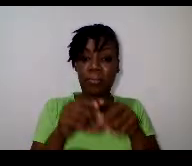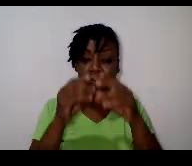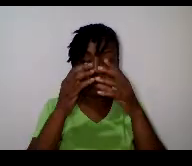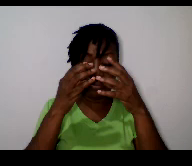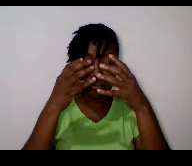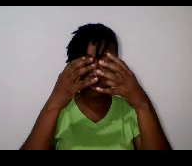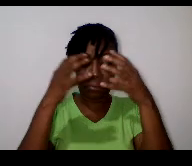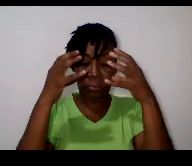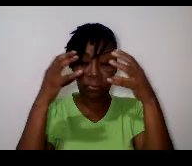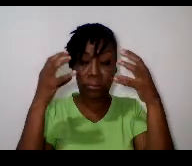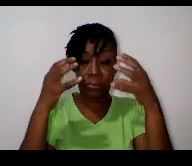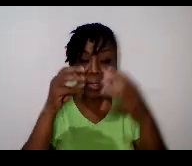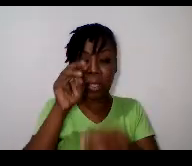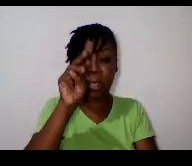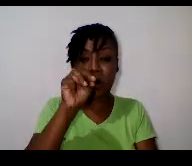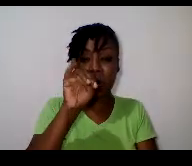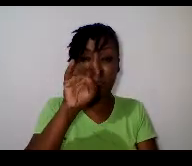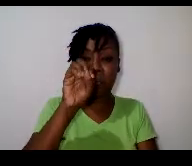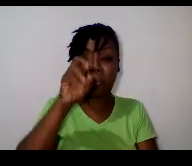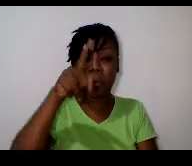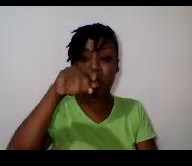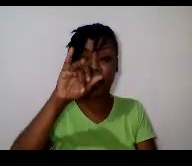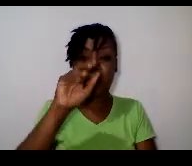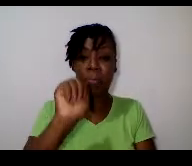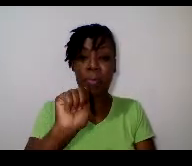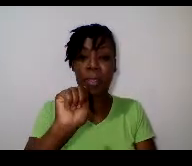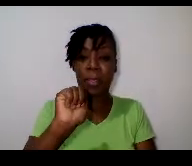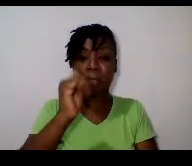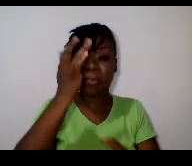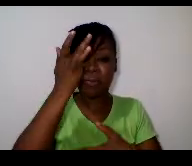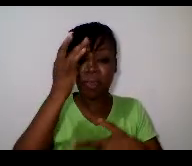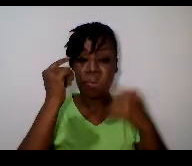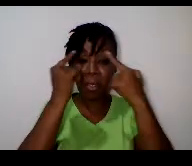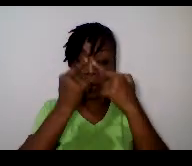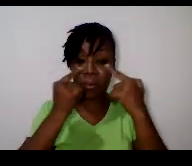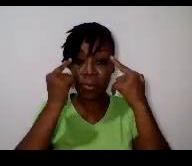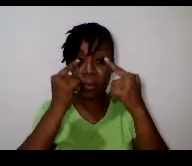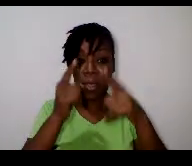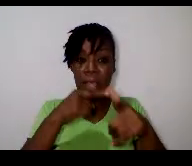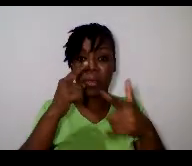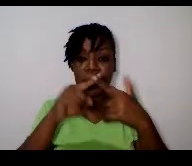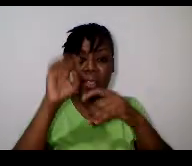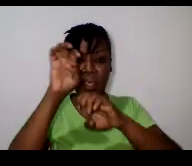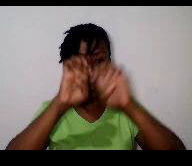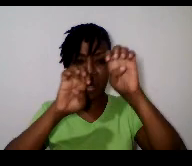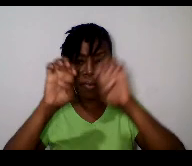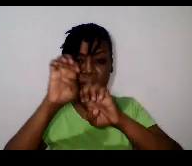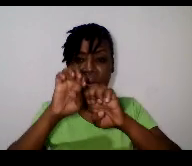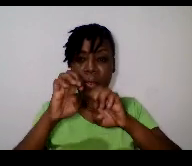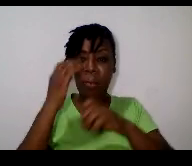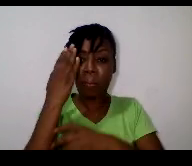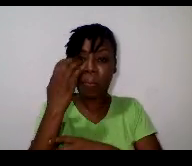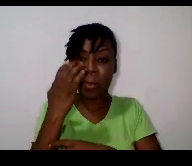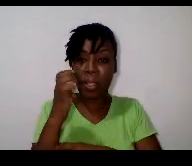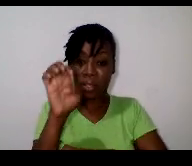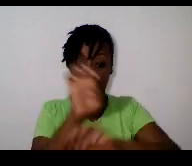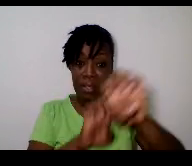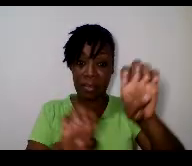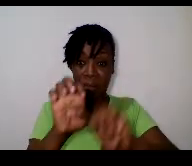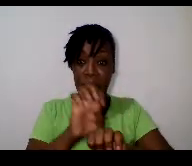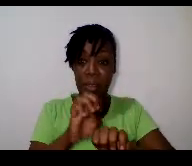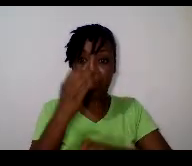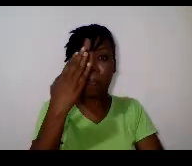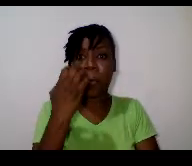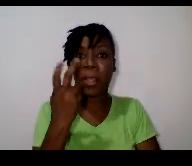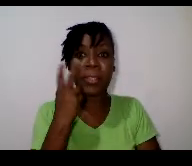están teniendo que ir justamente a evaluación porque se les está afectando, están teniendo una alteración en el desarrollo